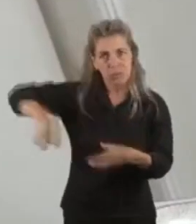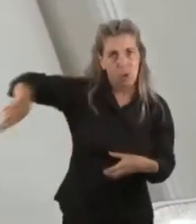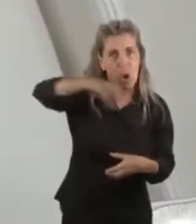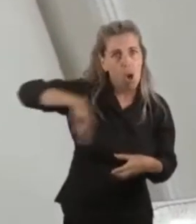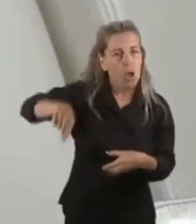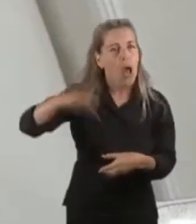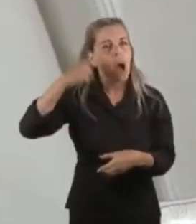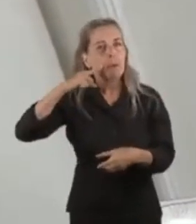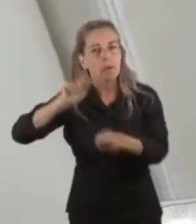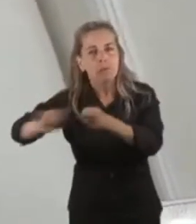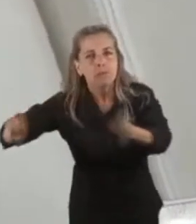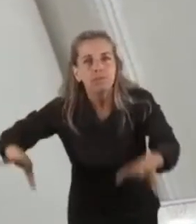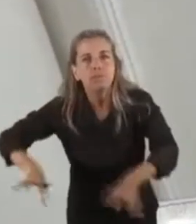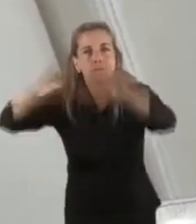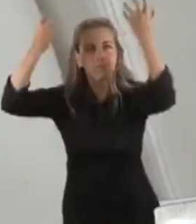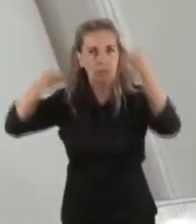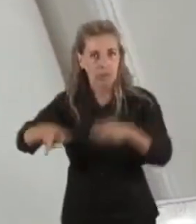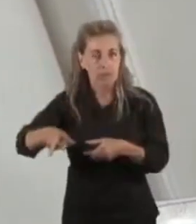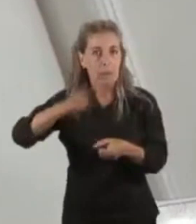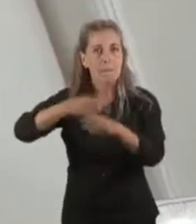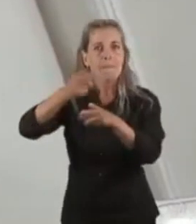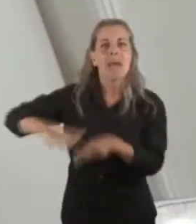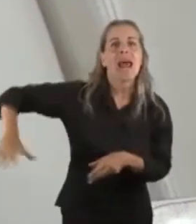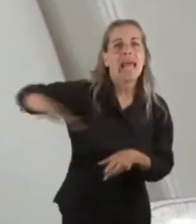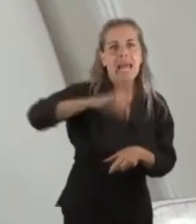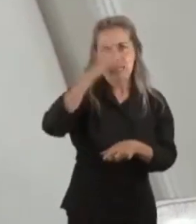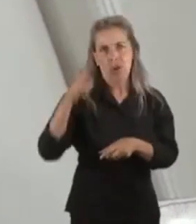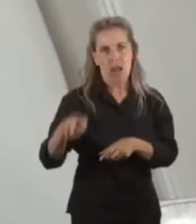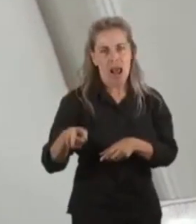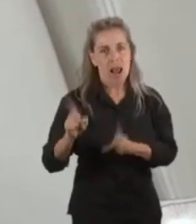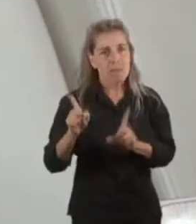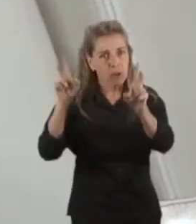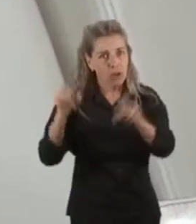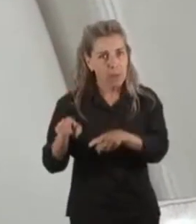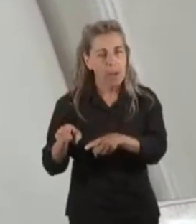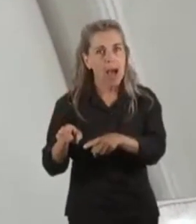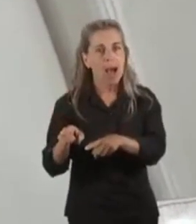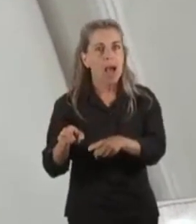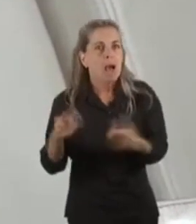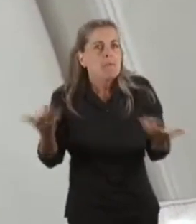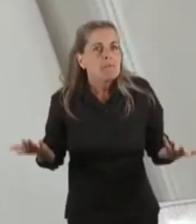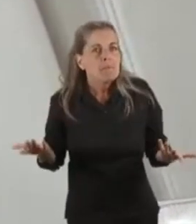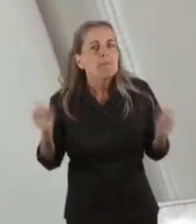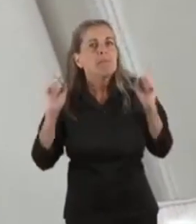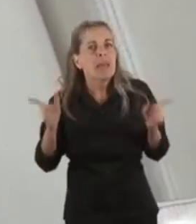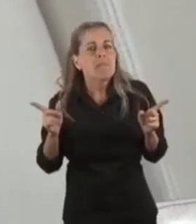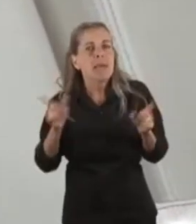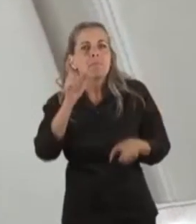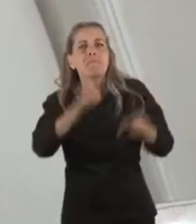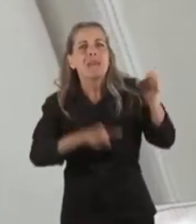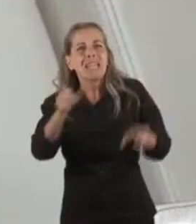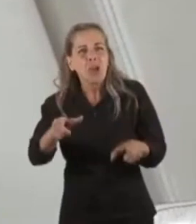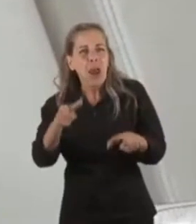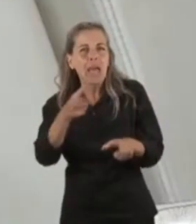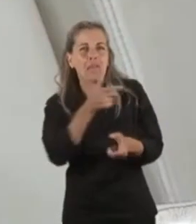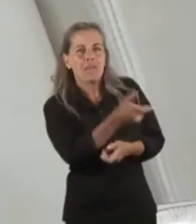una apreciación si puede ser al respecto y también sobre esa cuestión eh qué se le puede decir también a los brigadistas que vienen reclamando